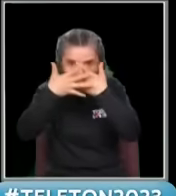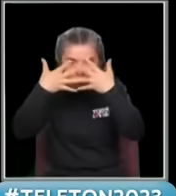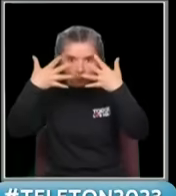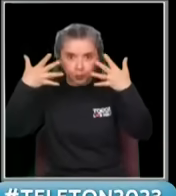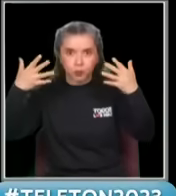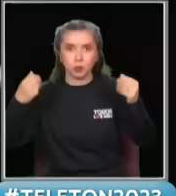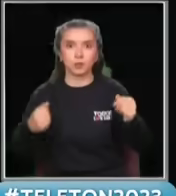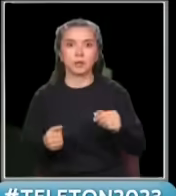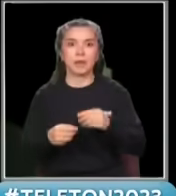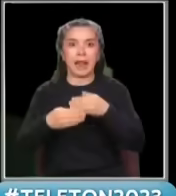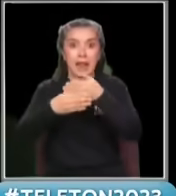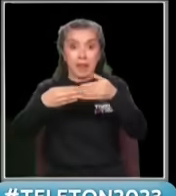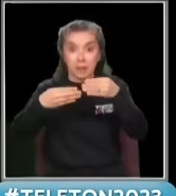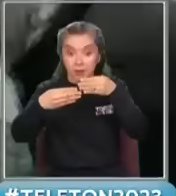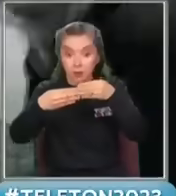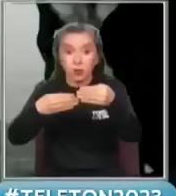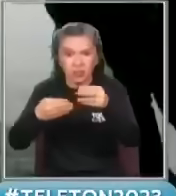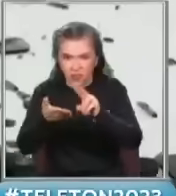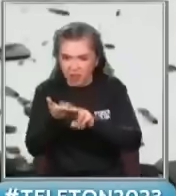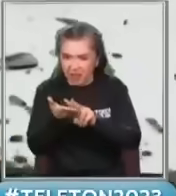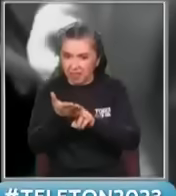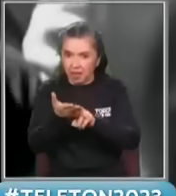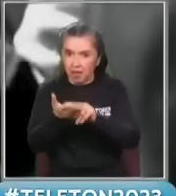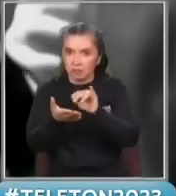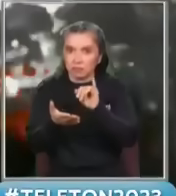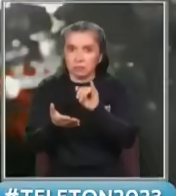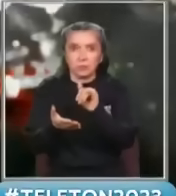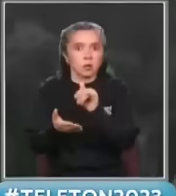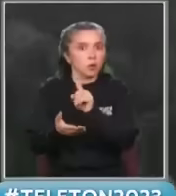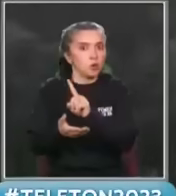moviendo todos los límites de lo que creía real.